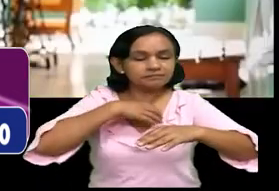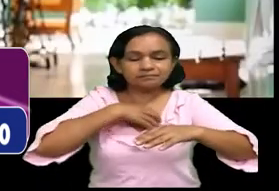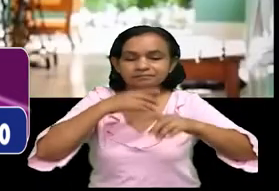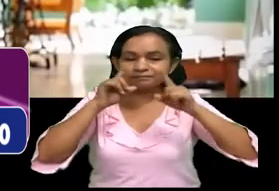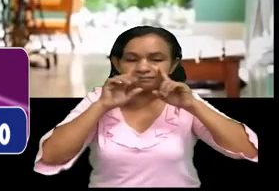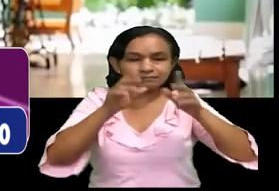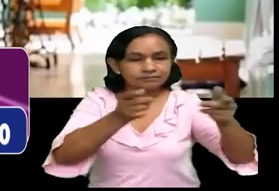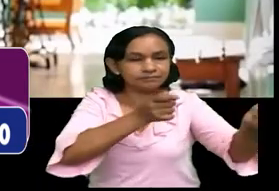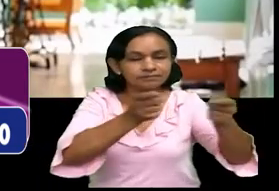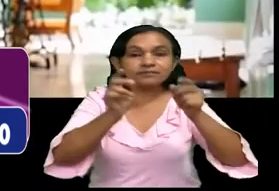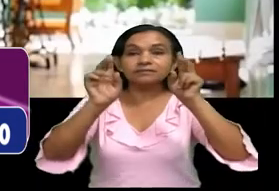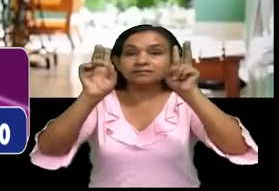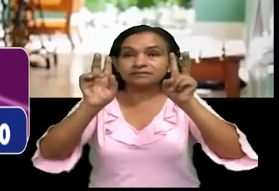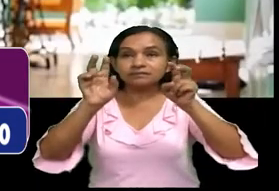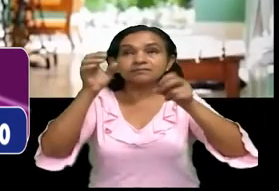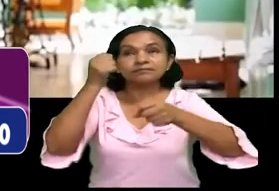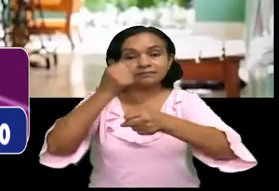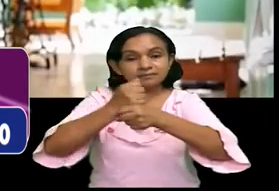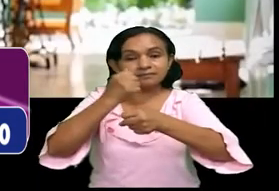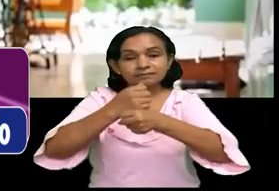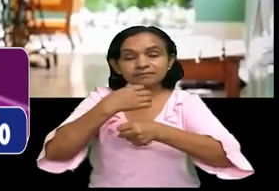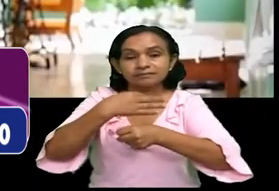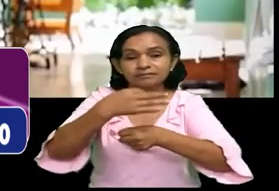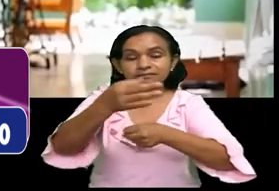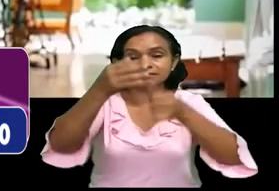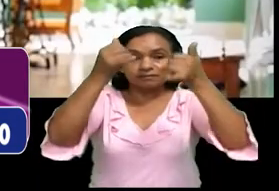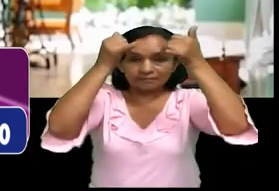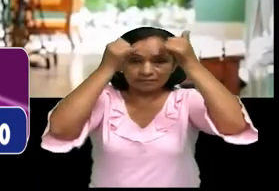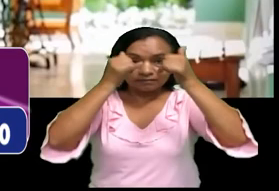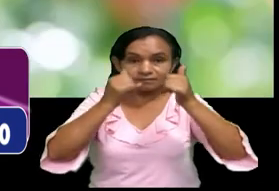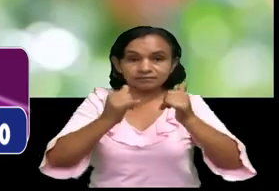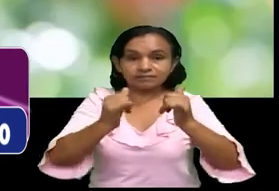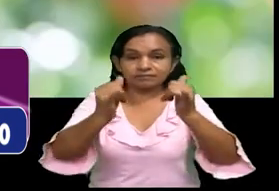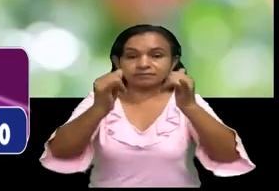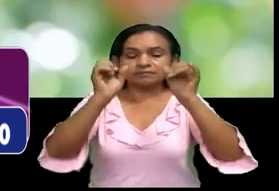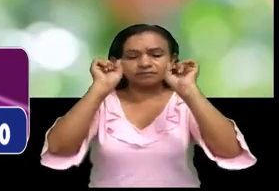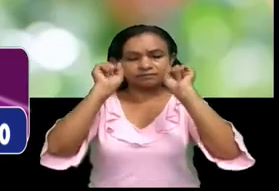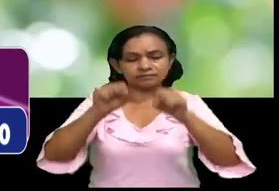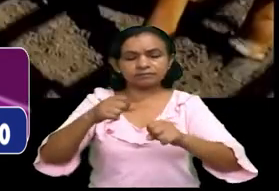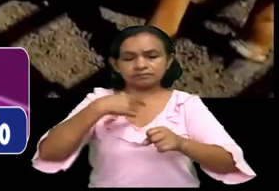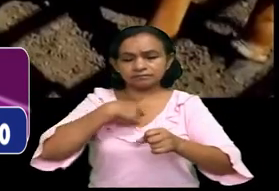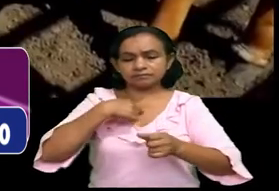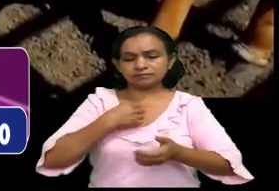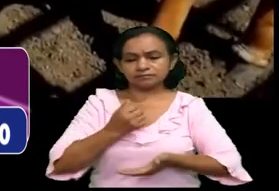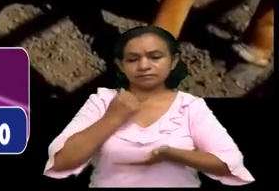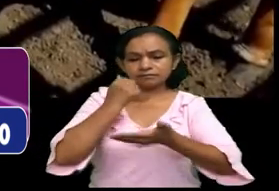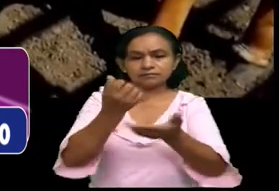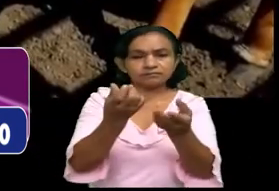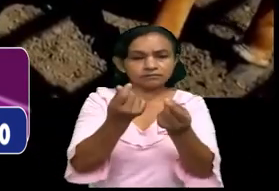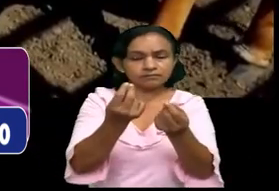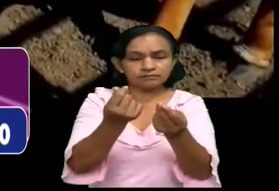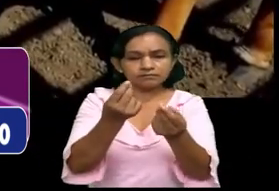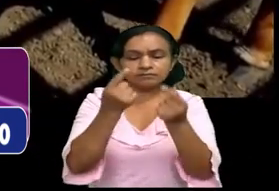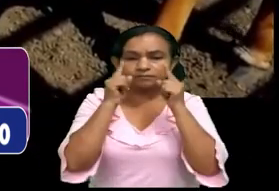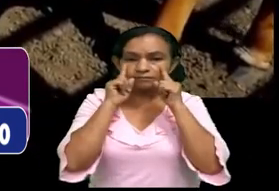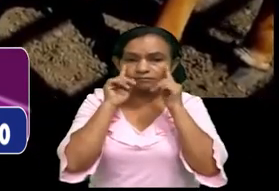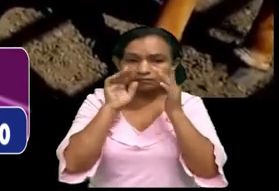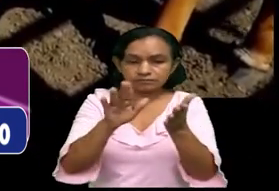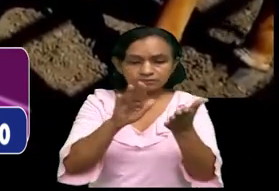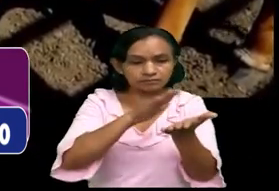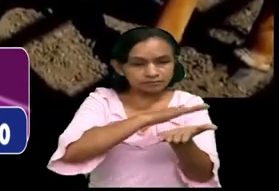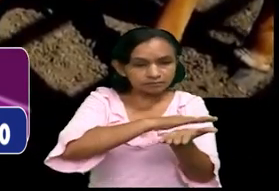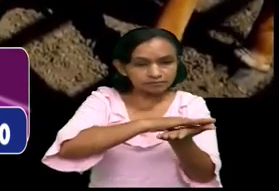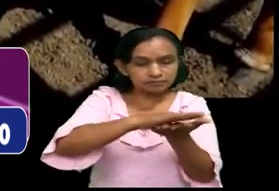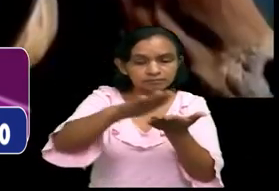temas en los que tenemos que trabajar, y los ganaderos estamos incluso dispuestos a aportar para el mantenimiento y la reparación